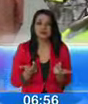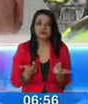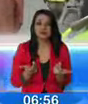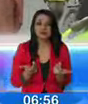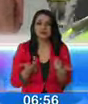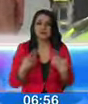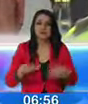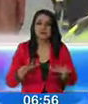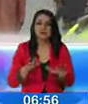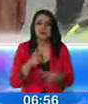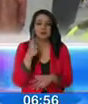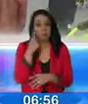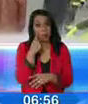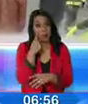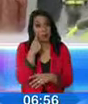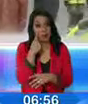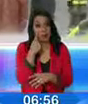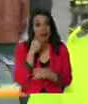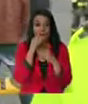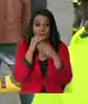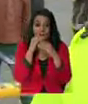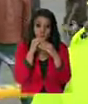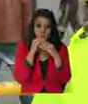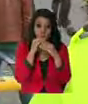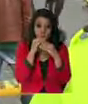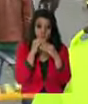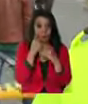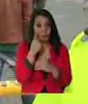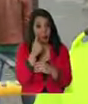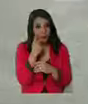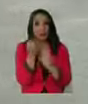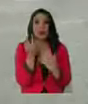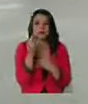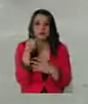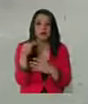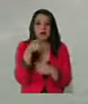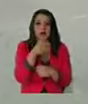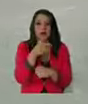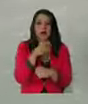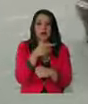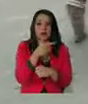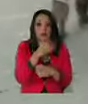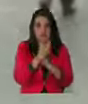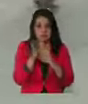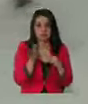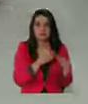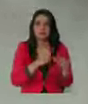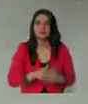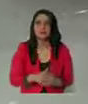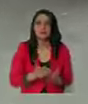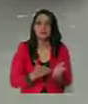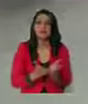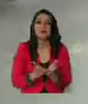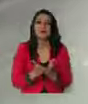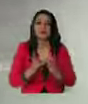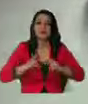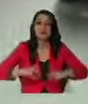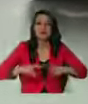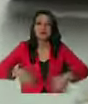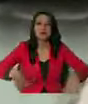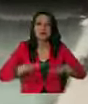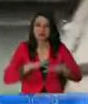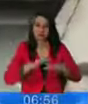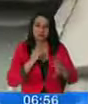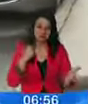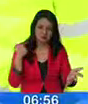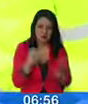van a realizar la prueba de Alcotex para verificar con cuánto grado de alcohol se encuentra. Al sitio llegó personal del Servicio de Investigación de Accidentes de